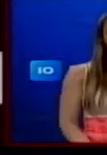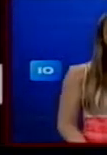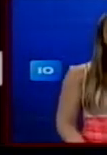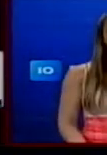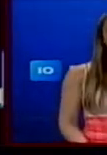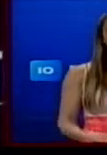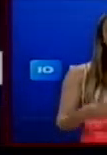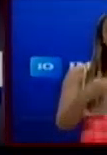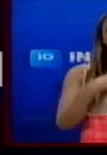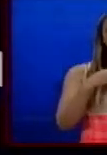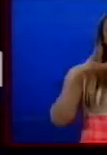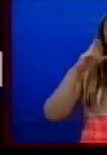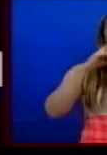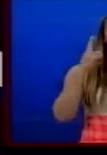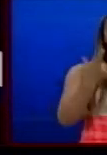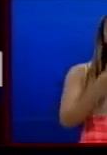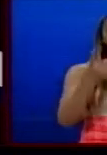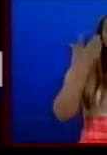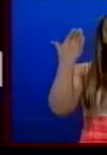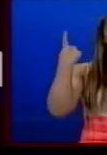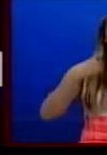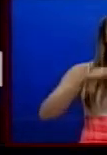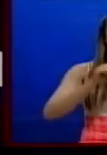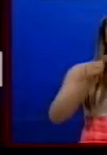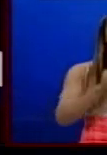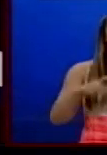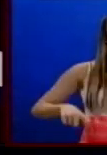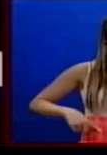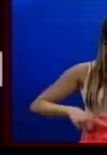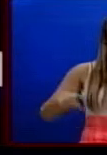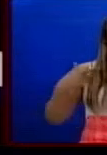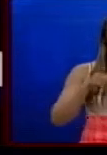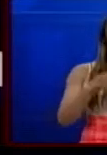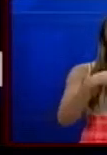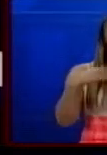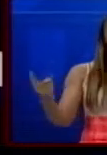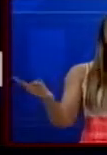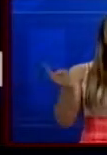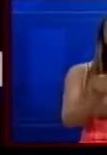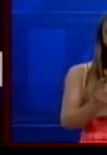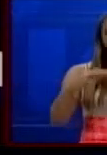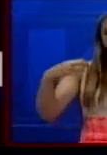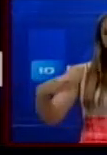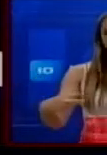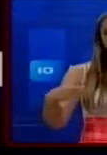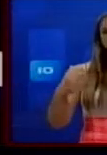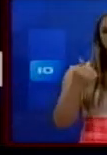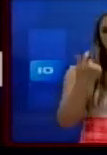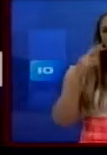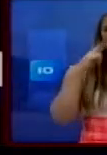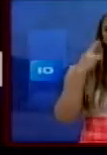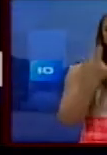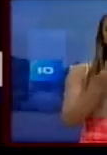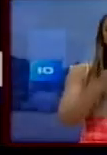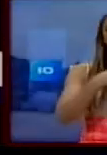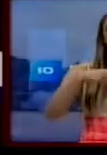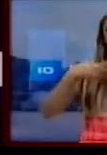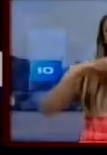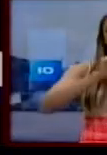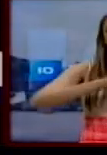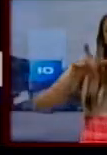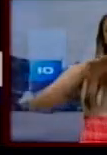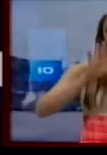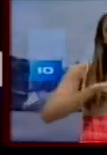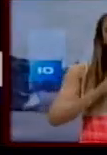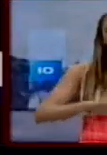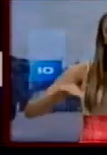Me reuní hace una semana con el gobernador de Guanajuato y el día de ayer hubo una reunión con funcionarios del más alto